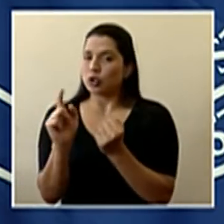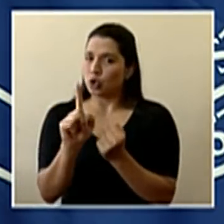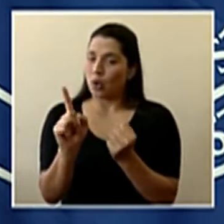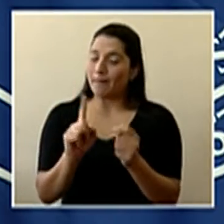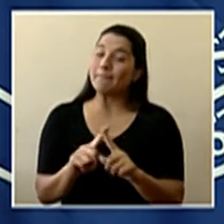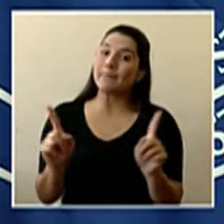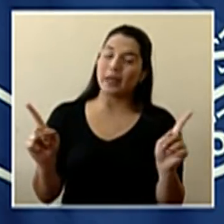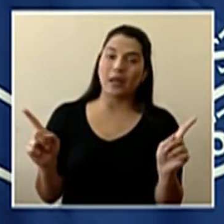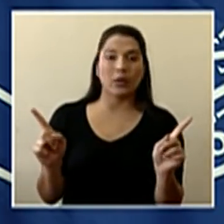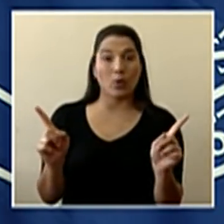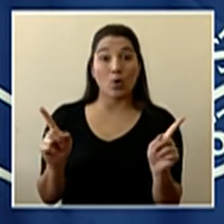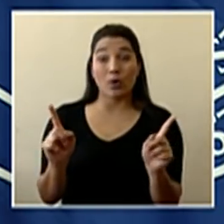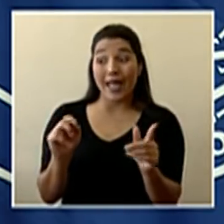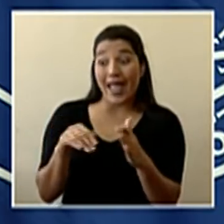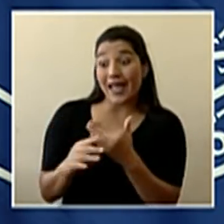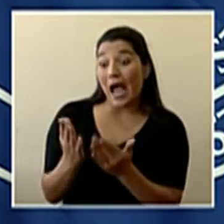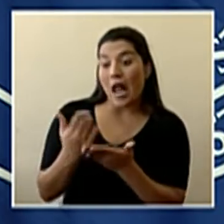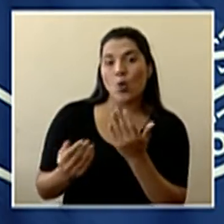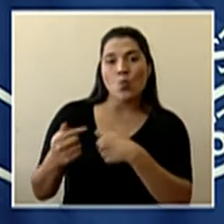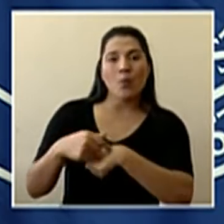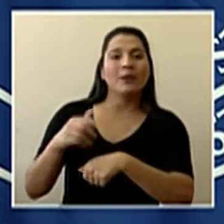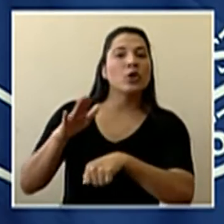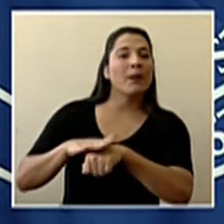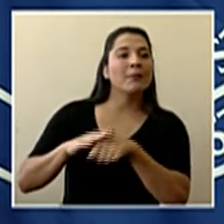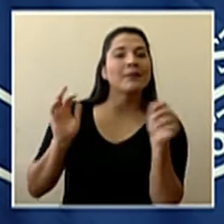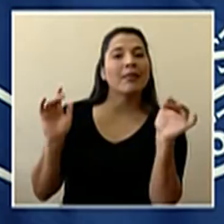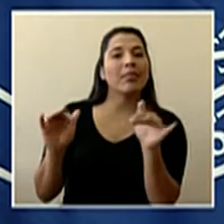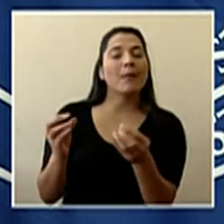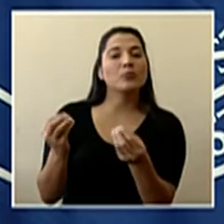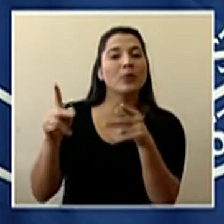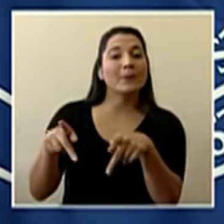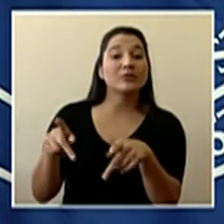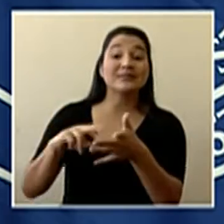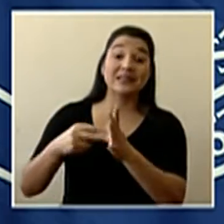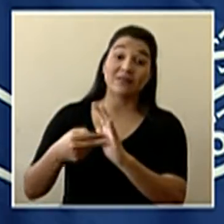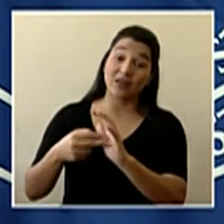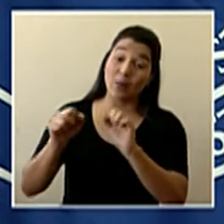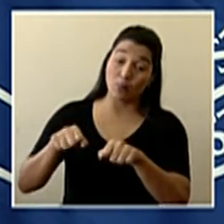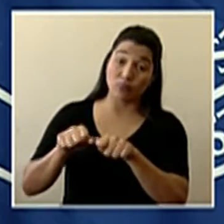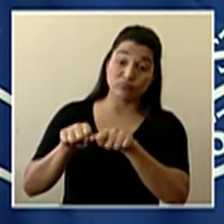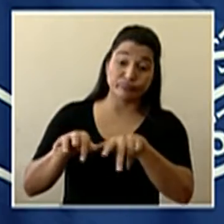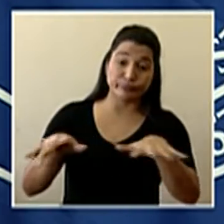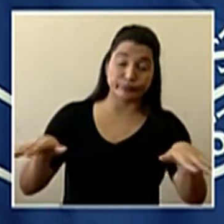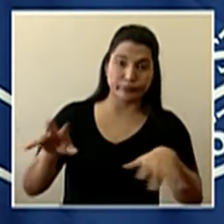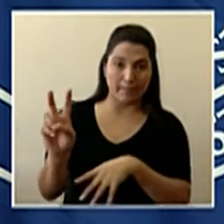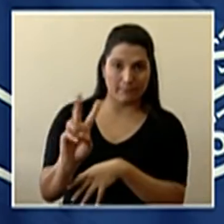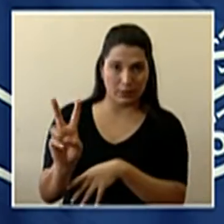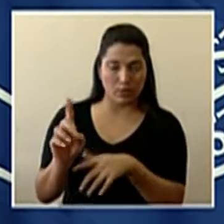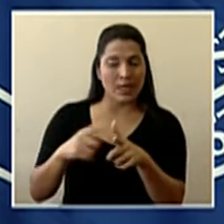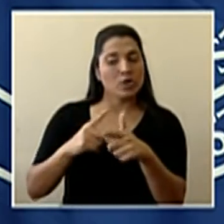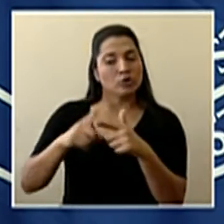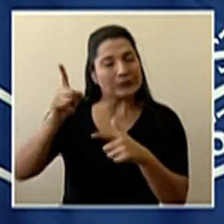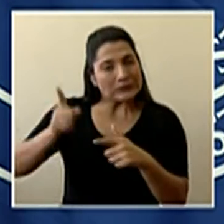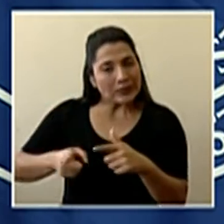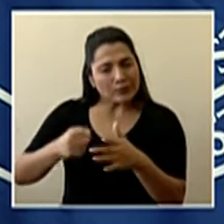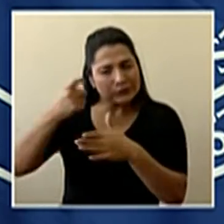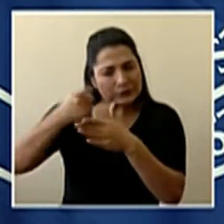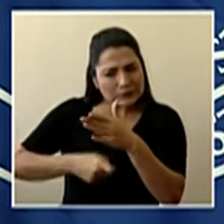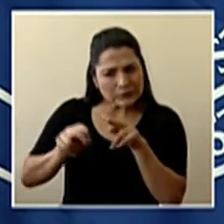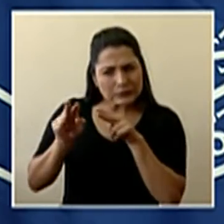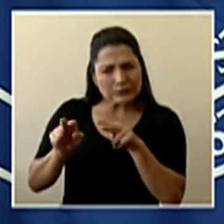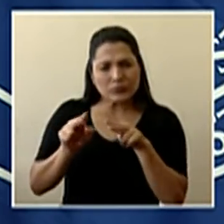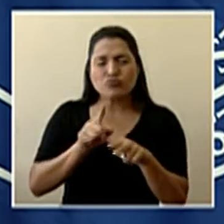pero en ese justo momento pudo haberse potenciado muchas transmisiones simultáneas. Entonces tenemos que ser muy celosos de estar vigilando